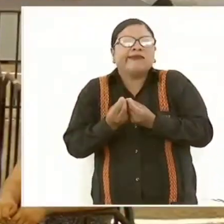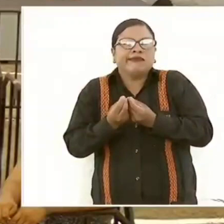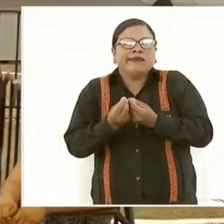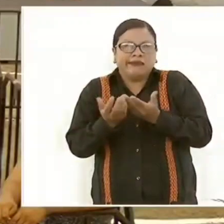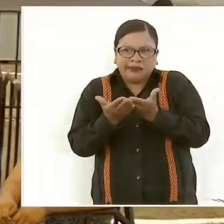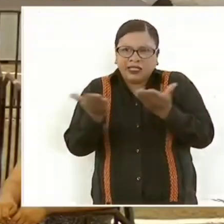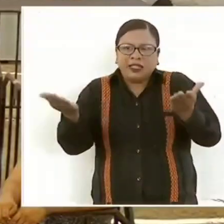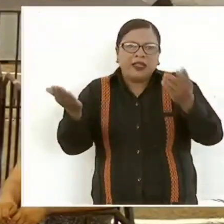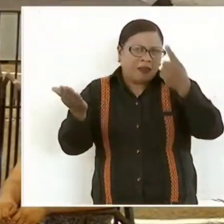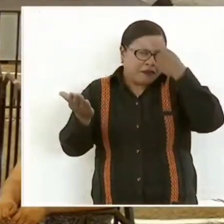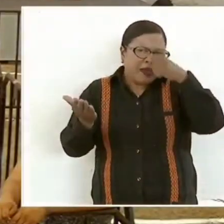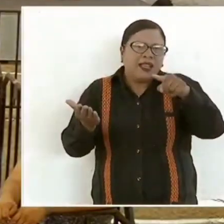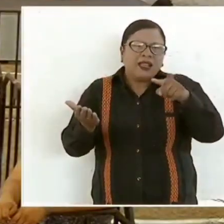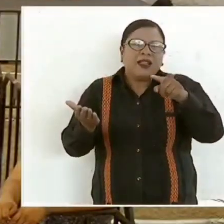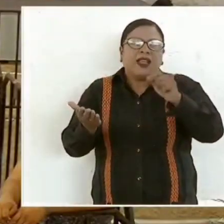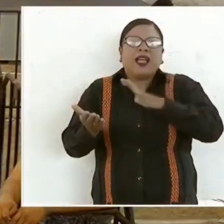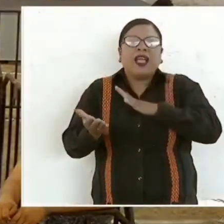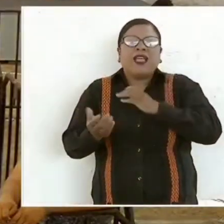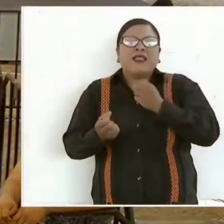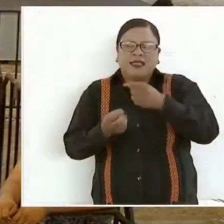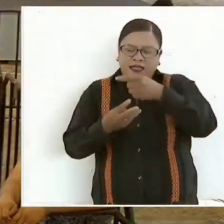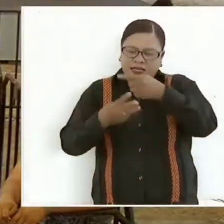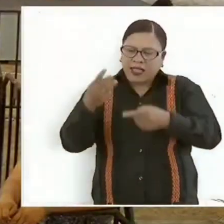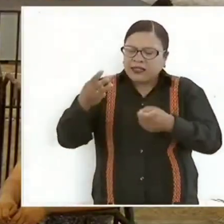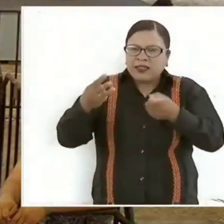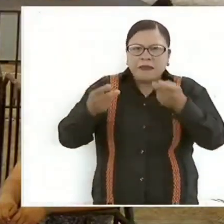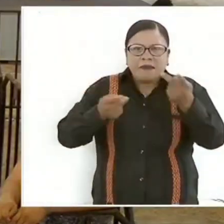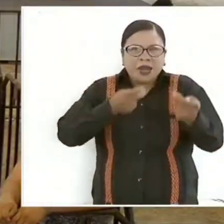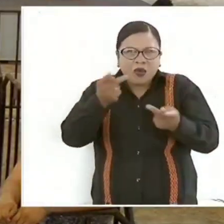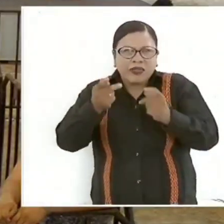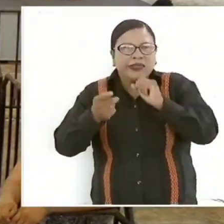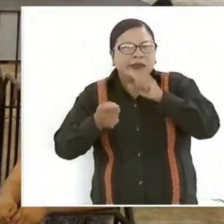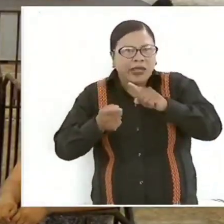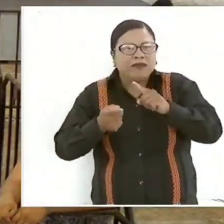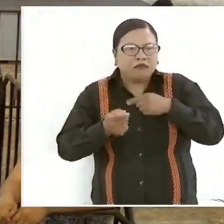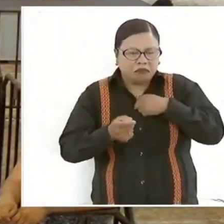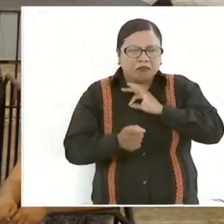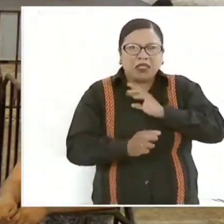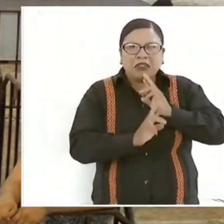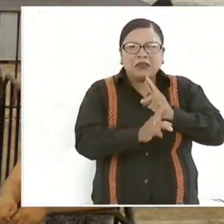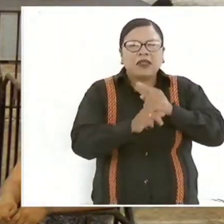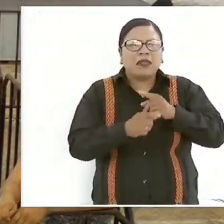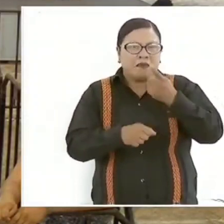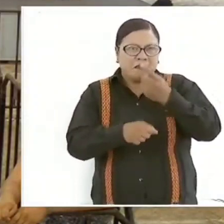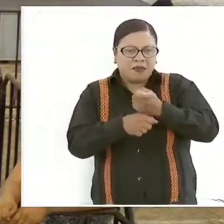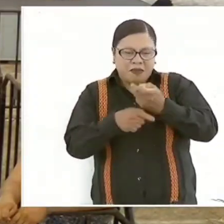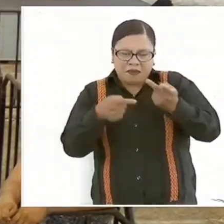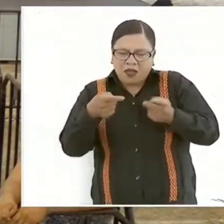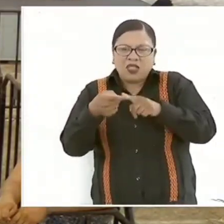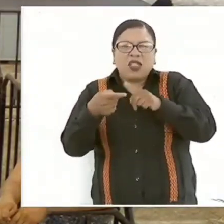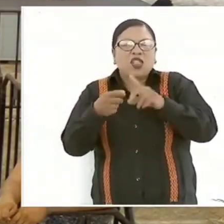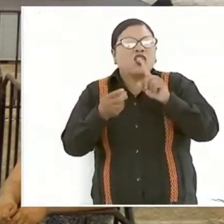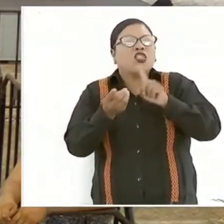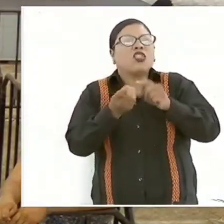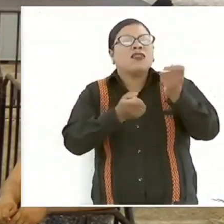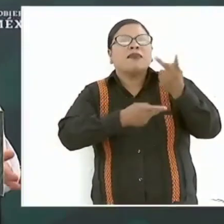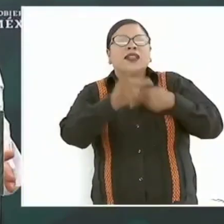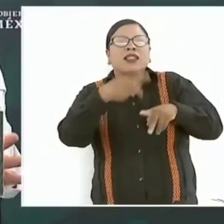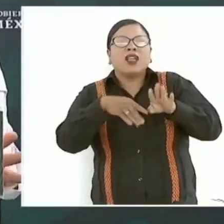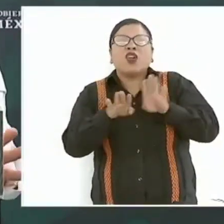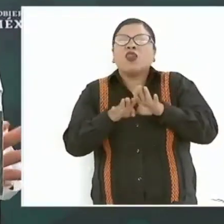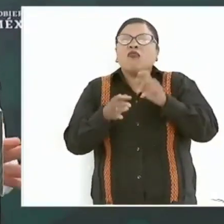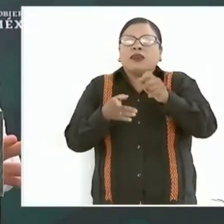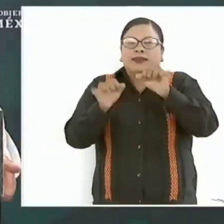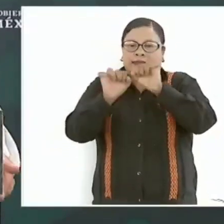ustedes para hacernos tres preguntas y darles algunas respuestas. La primera pregunta es: ¿de dónde veníamos? ¿Cómo era ese